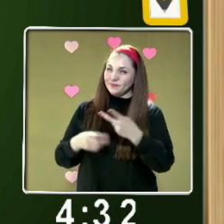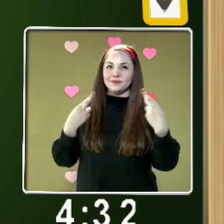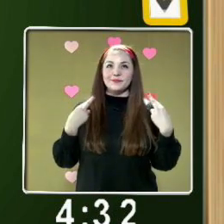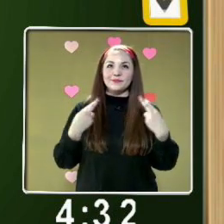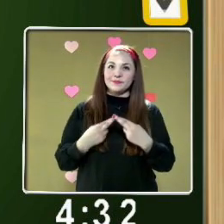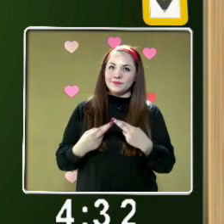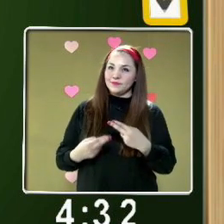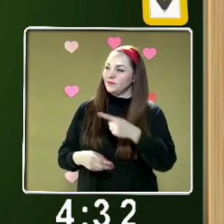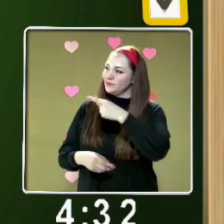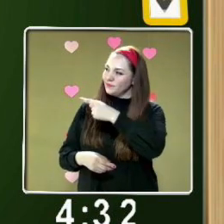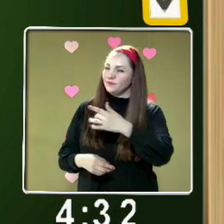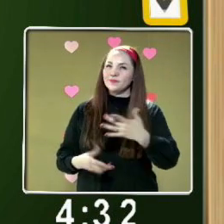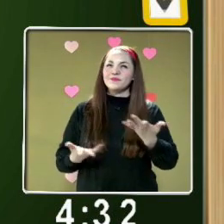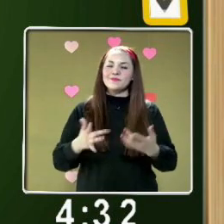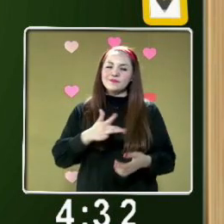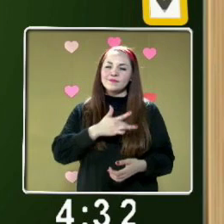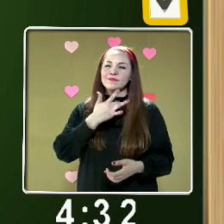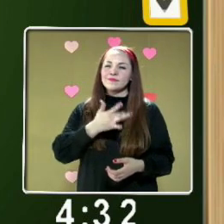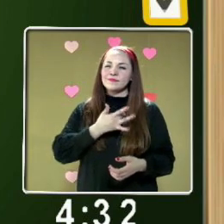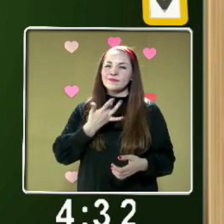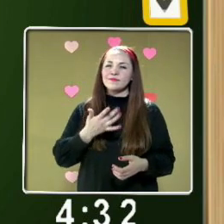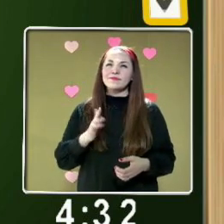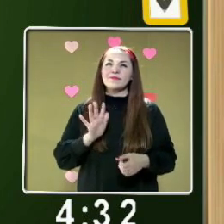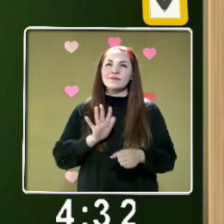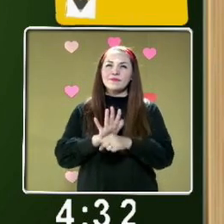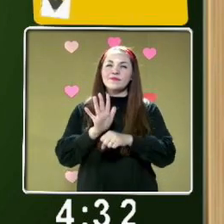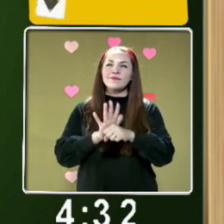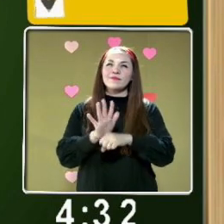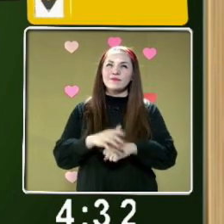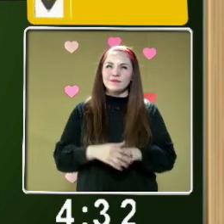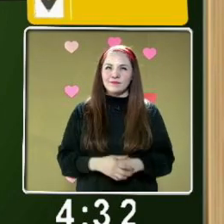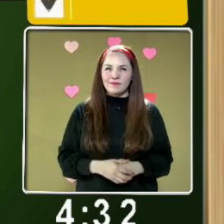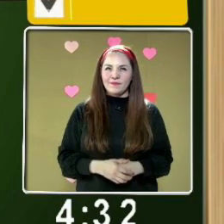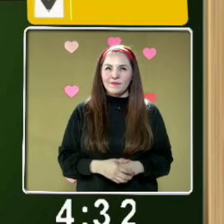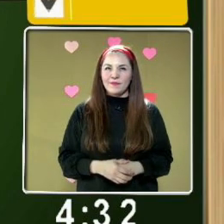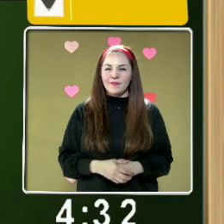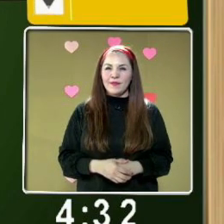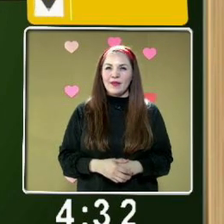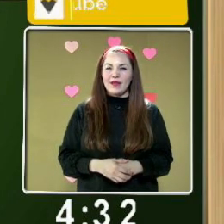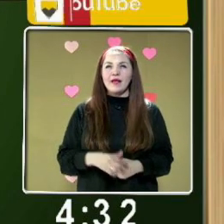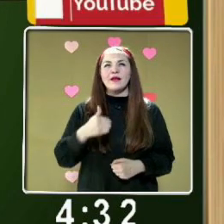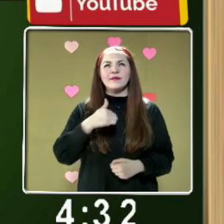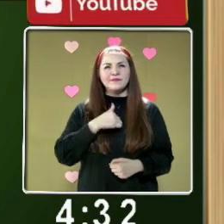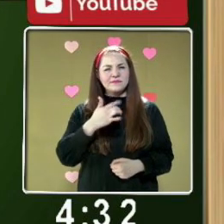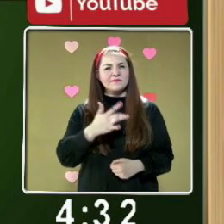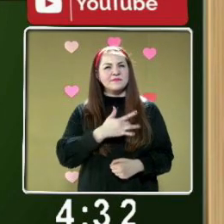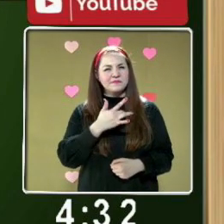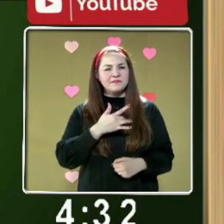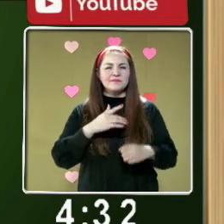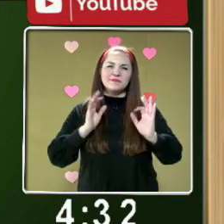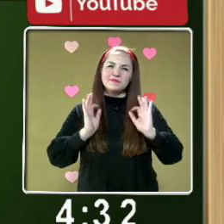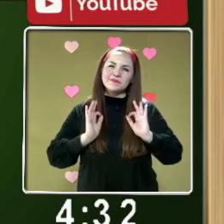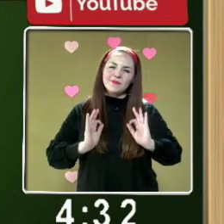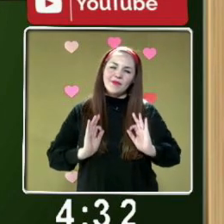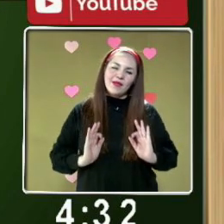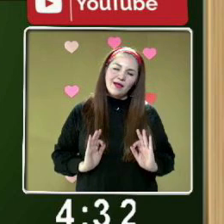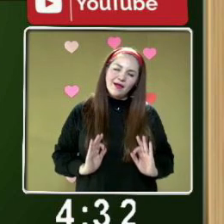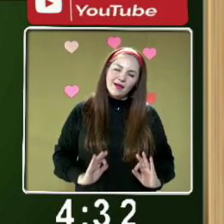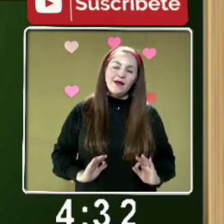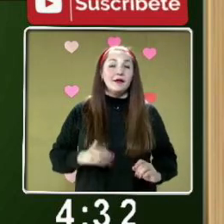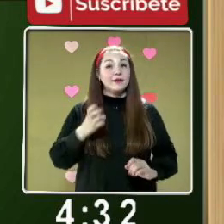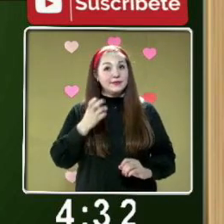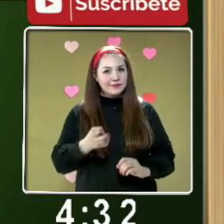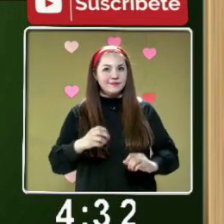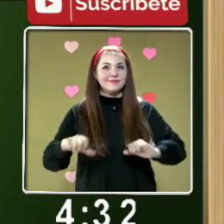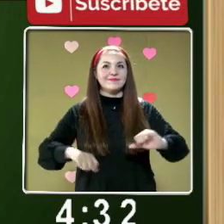emoción, maestra, reconoció usted en este momento? Ay, pues la calma, ¿verdad? Ahorita con todo este tipo de ejercicios, si a lo